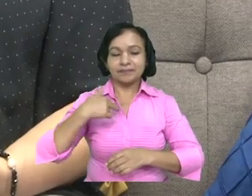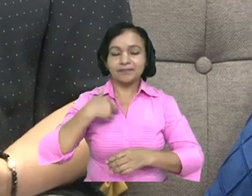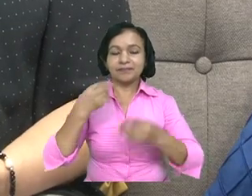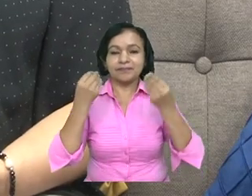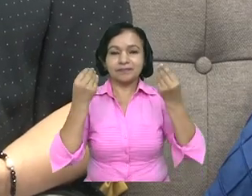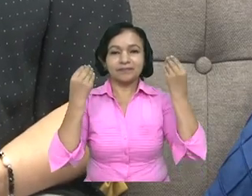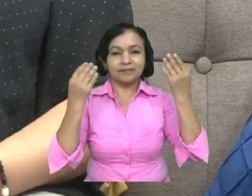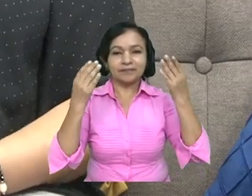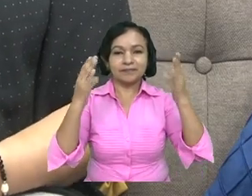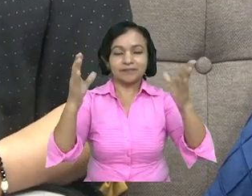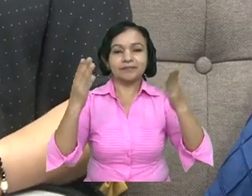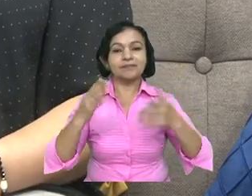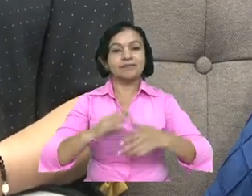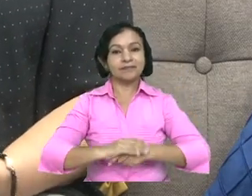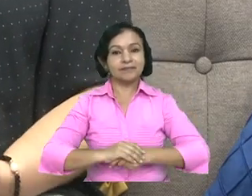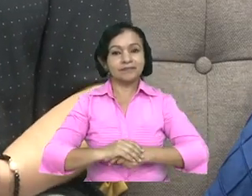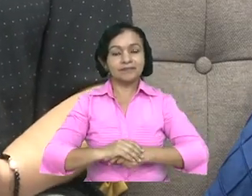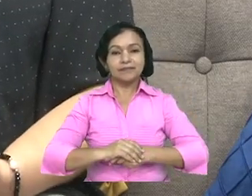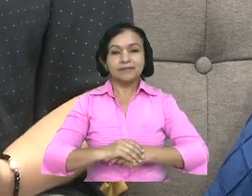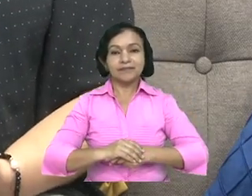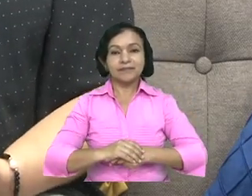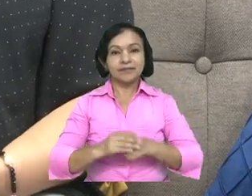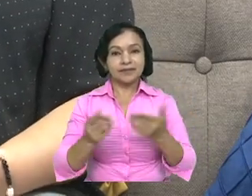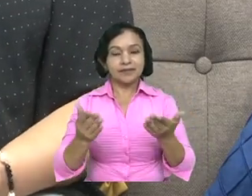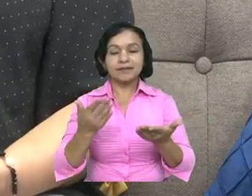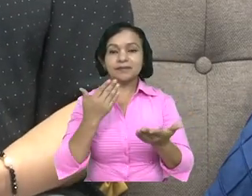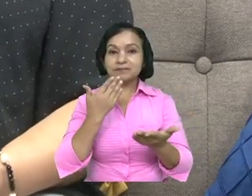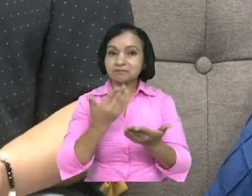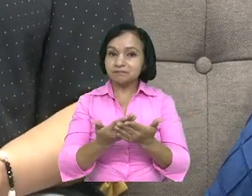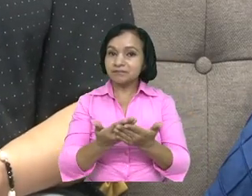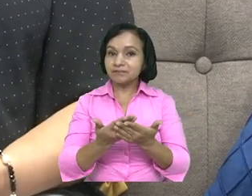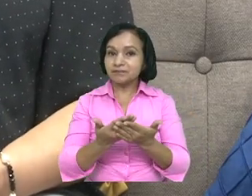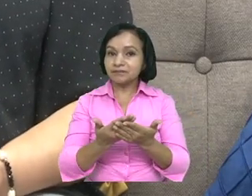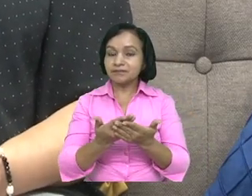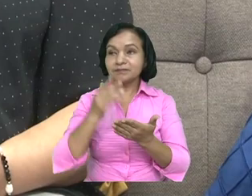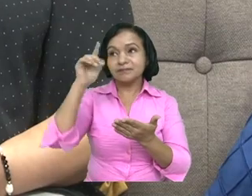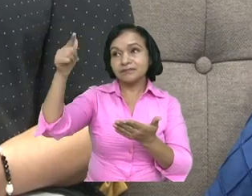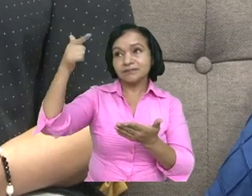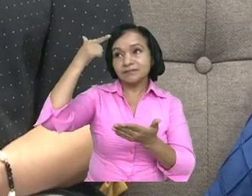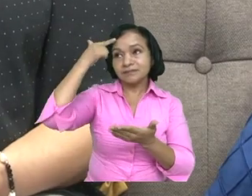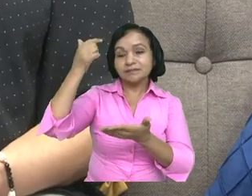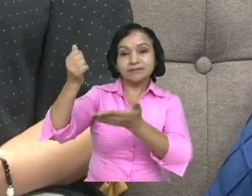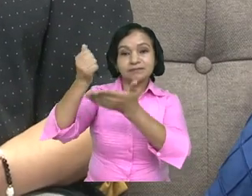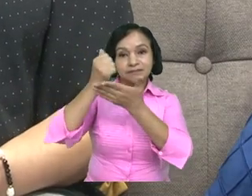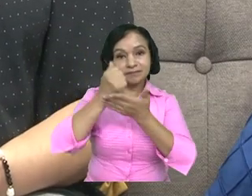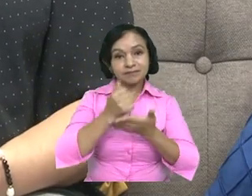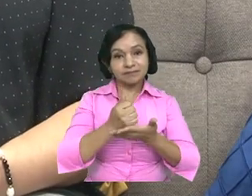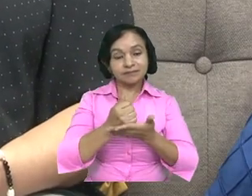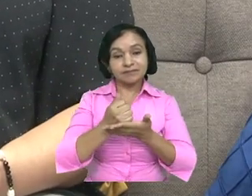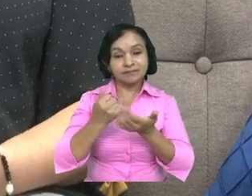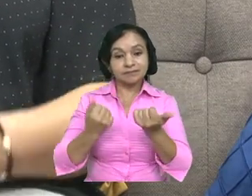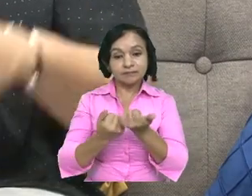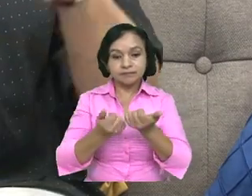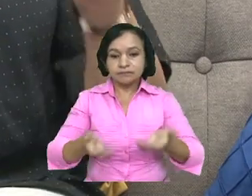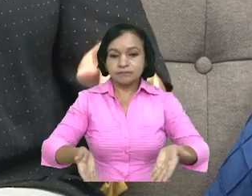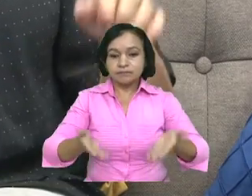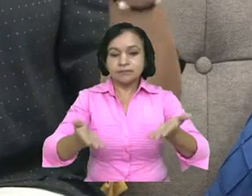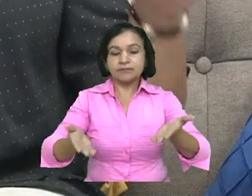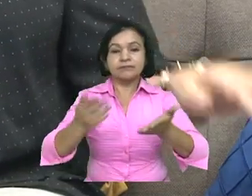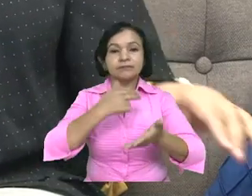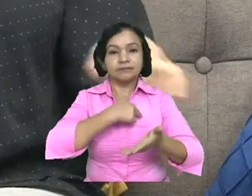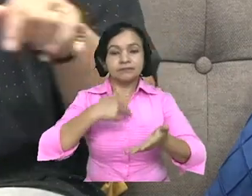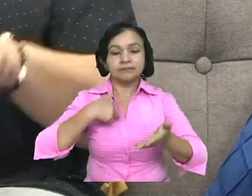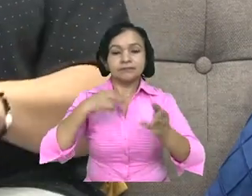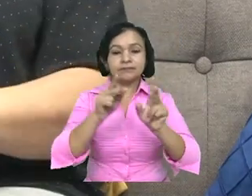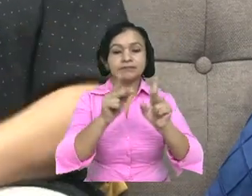tantos logros, tantas victorias, que gracias pues a nuestro gobierno, que es el que nos induce a cumplirle